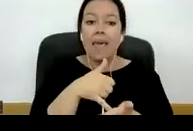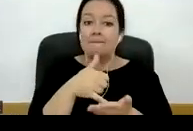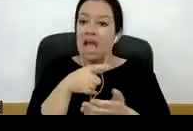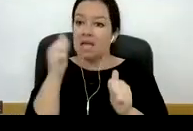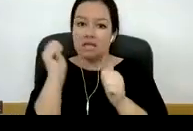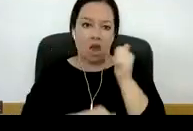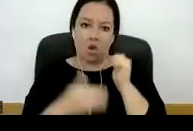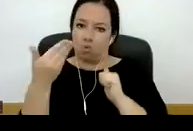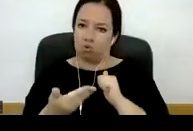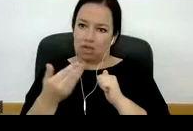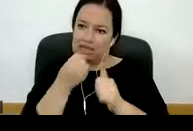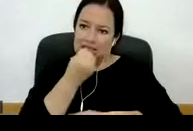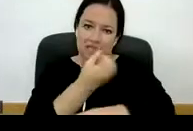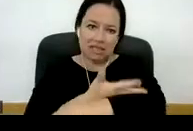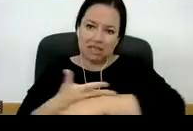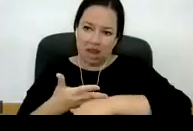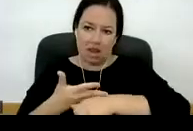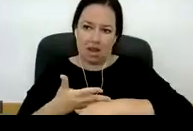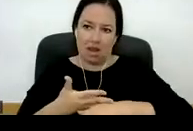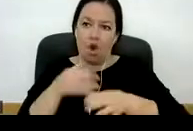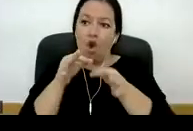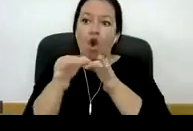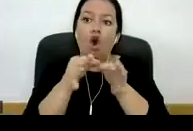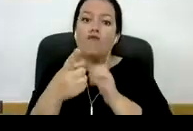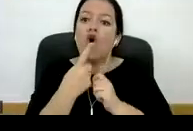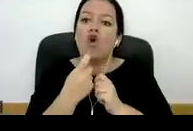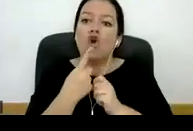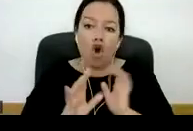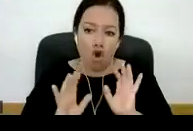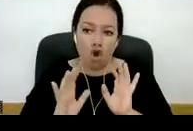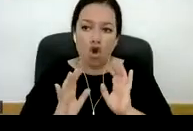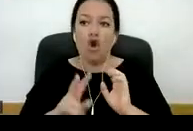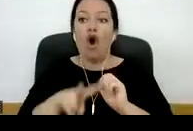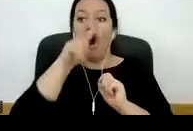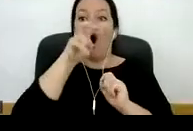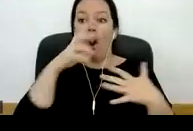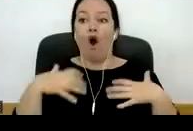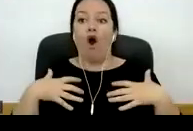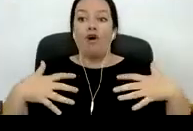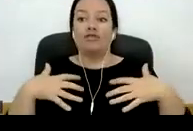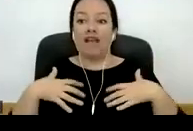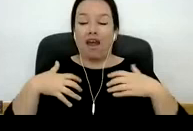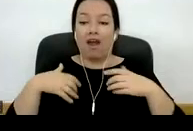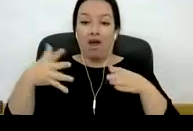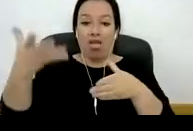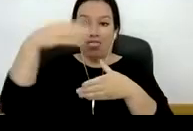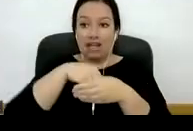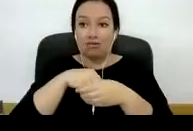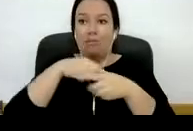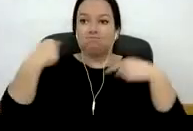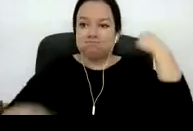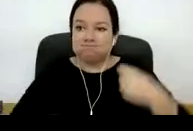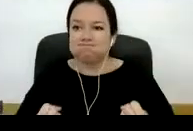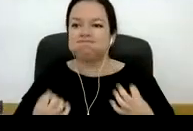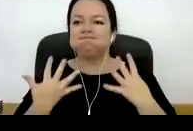implicación en la función de los glóbulos rojos, del traslado de oxígeno a los tejidos, y el zinc es